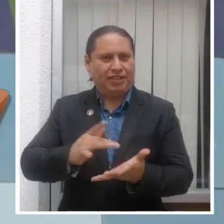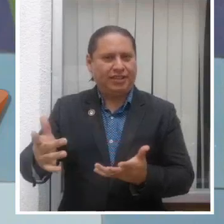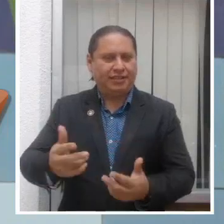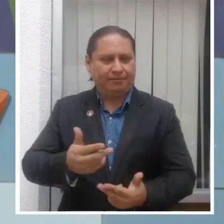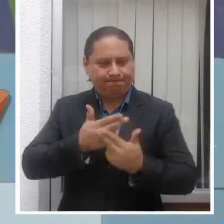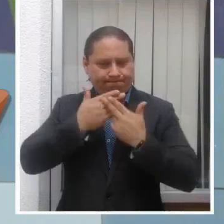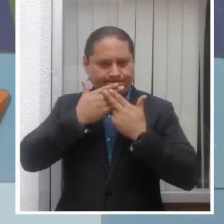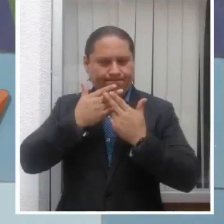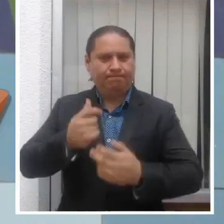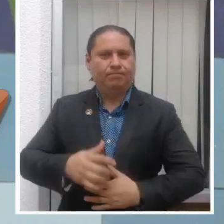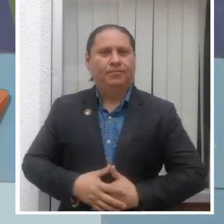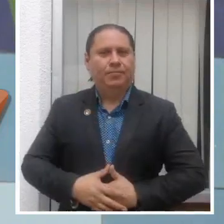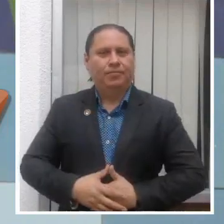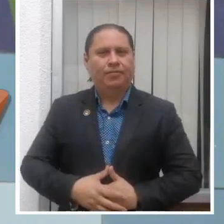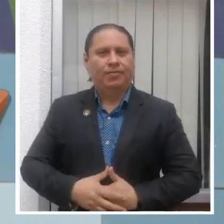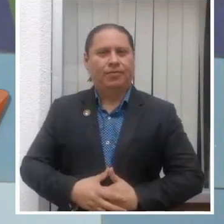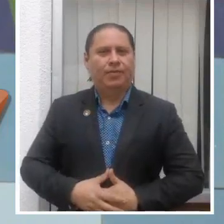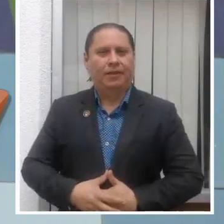diputado.